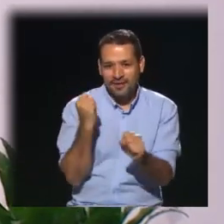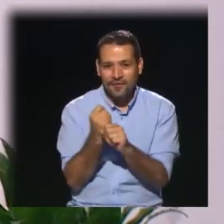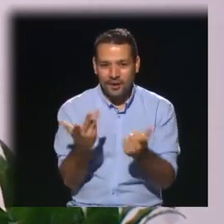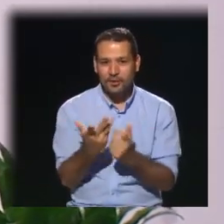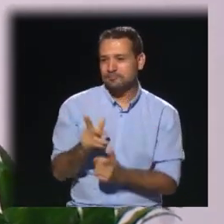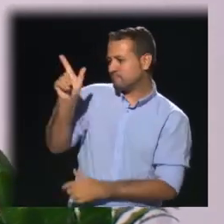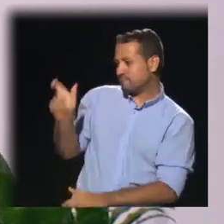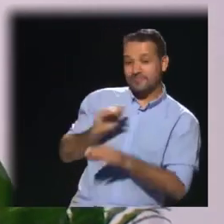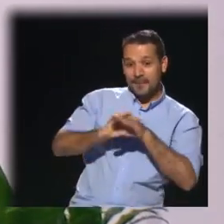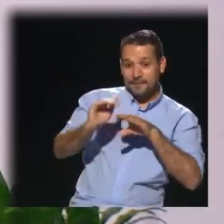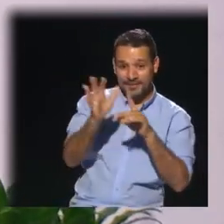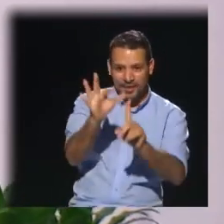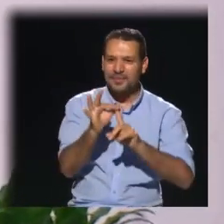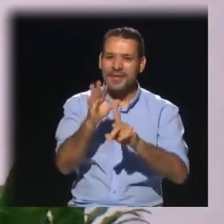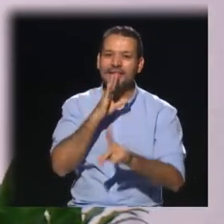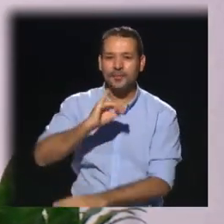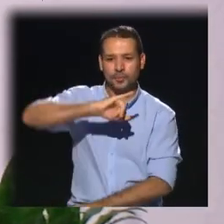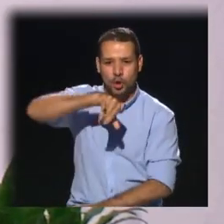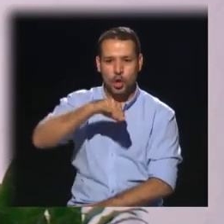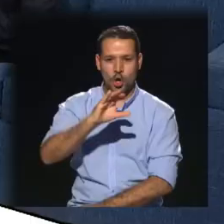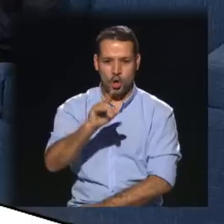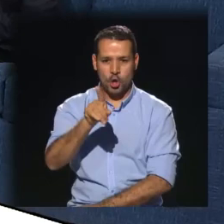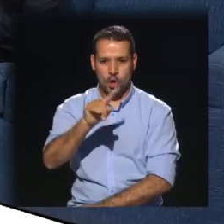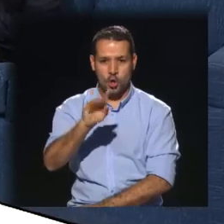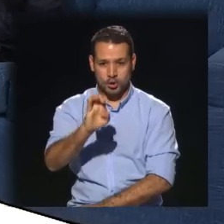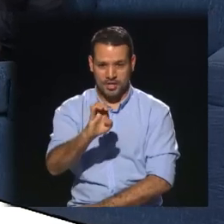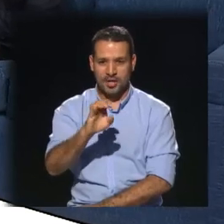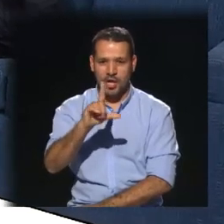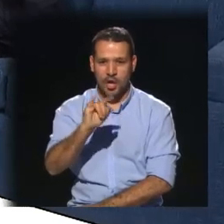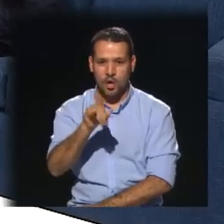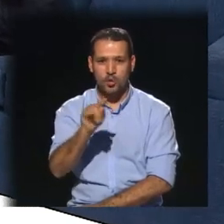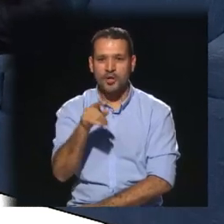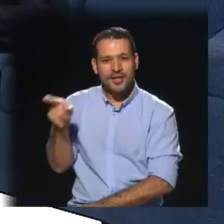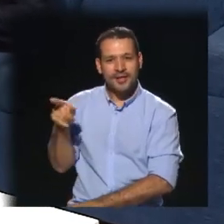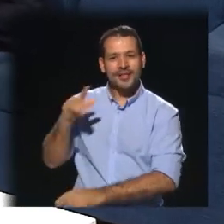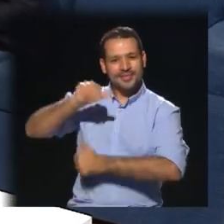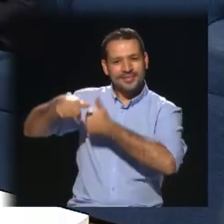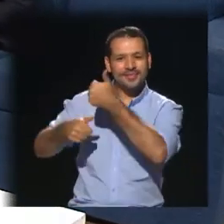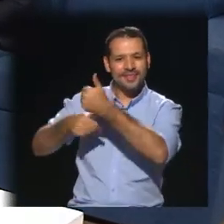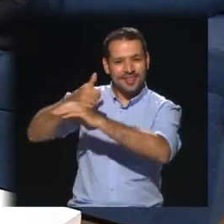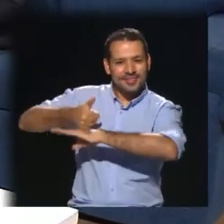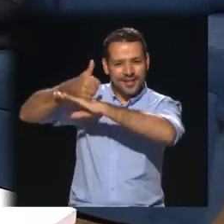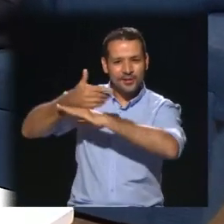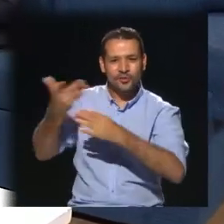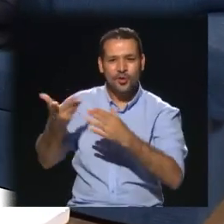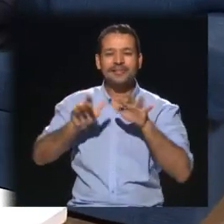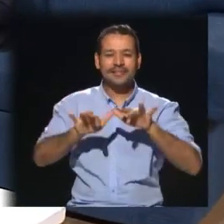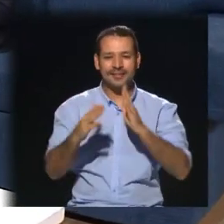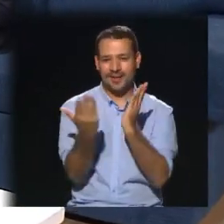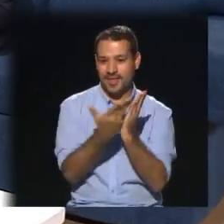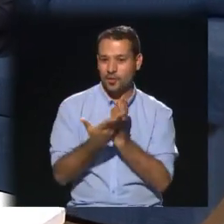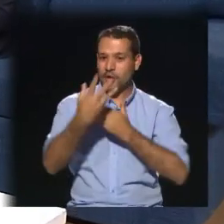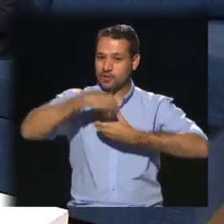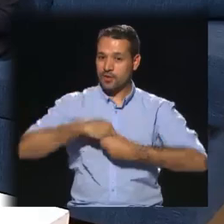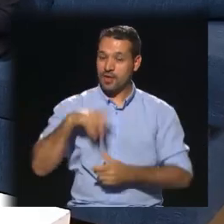una persona también muy especial. Él es José Luis Osorio, él es director técnico de la Gerencia Educativa de la Secretaría de Educación de Medellín, además